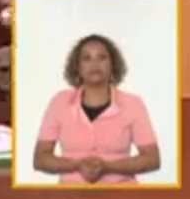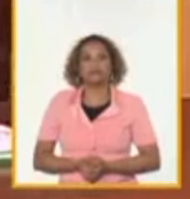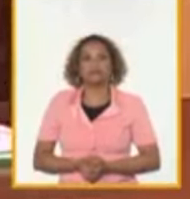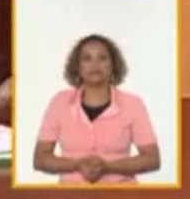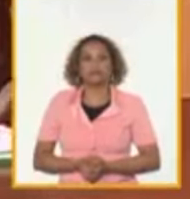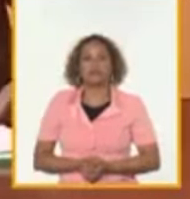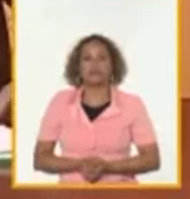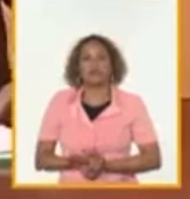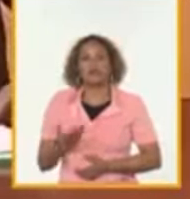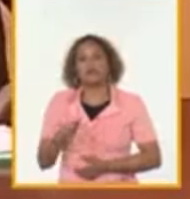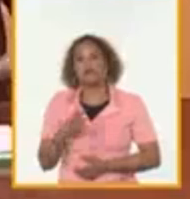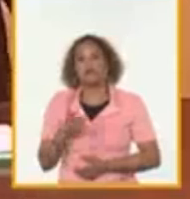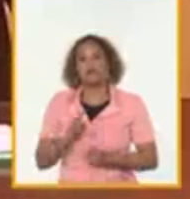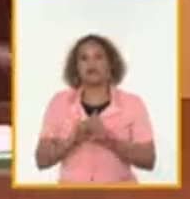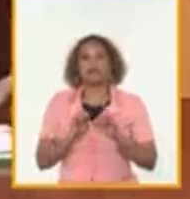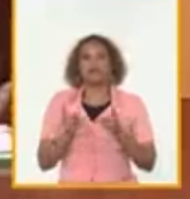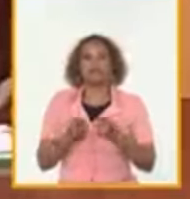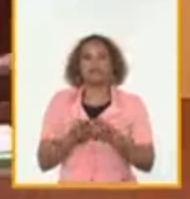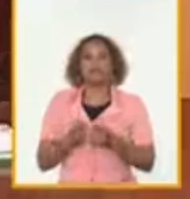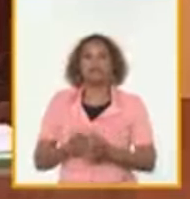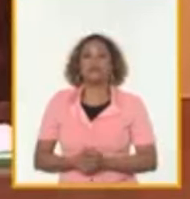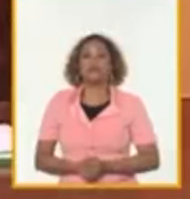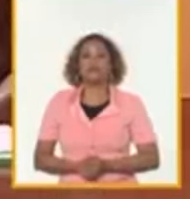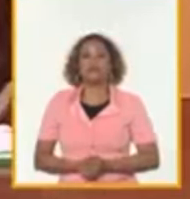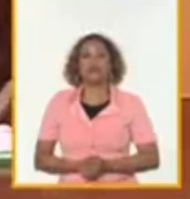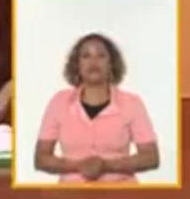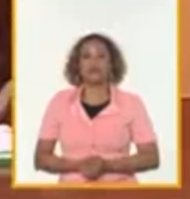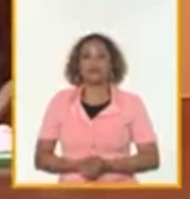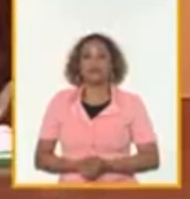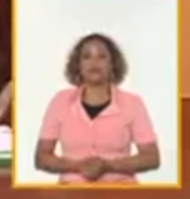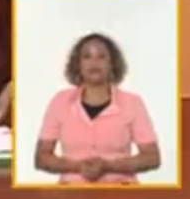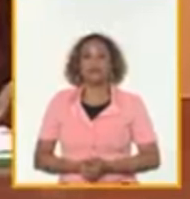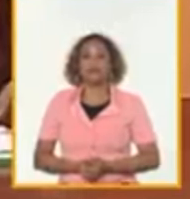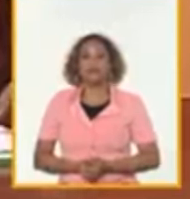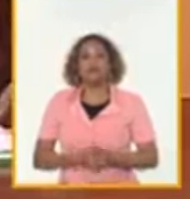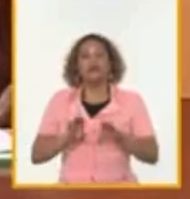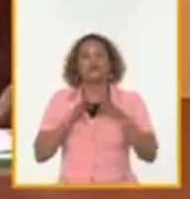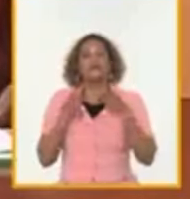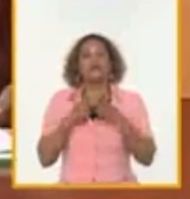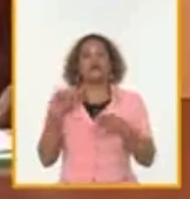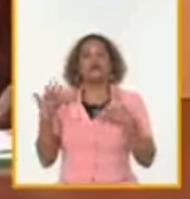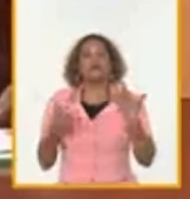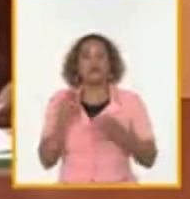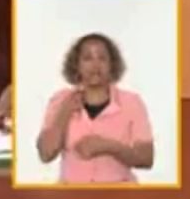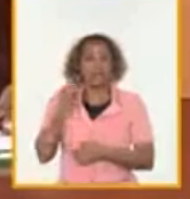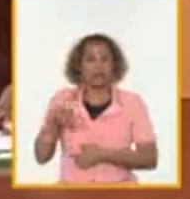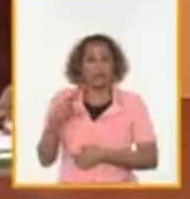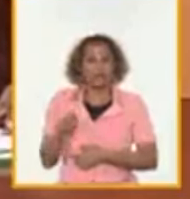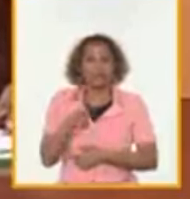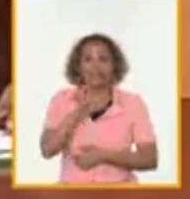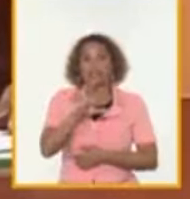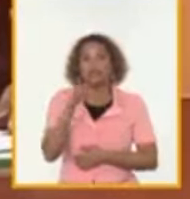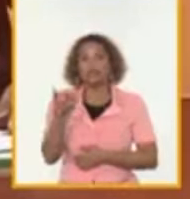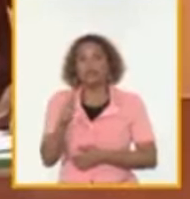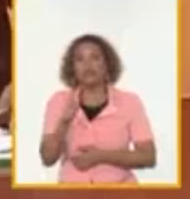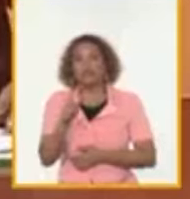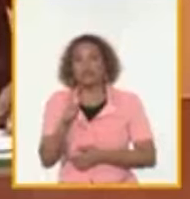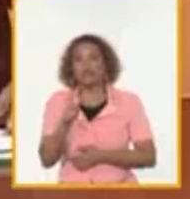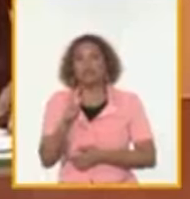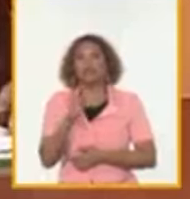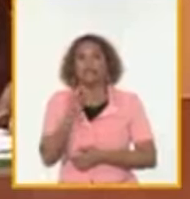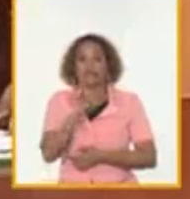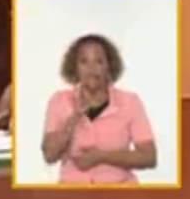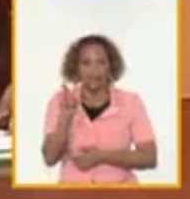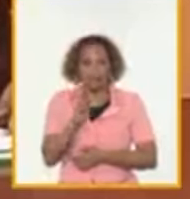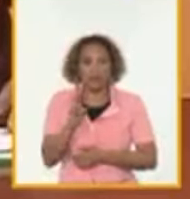alrededor de de toda esa mítica se desarrollan todas estas todas estas actividades el año que viene son los 500 días de remedio son los 500 días de remedio